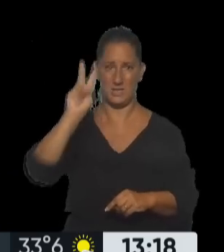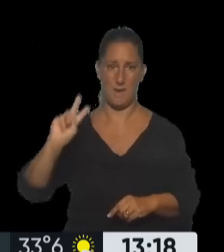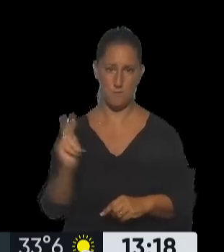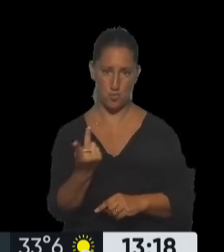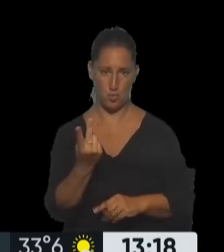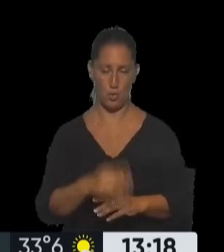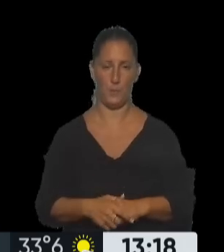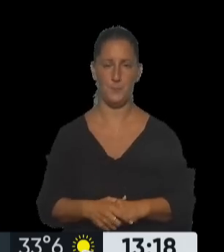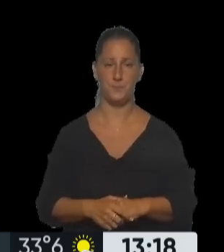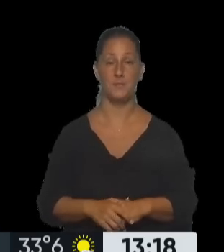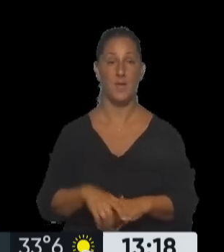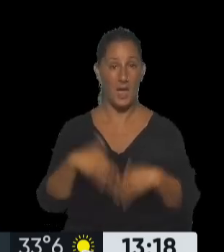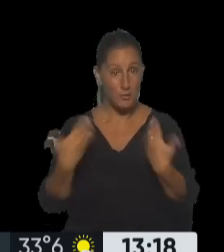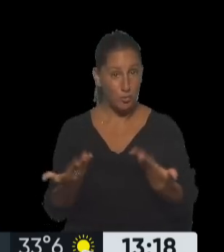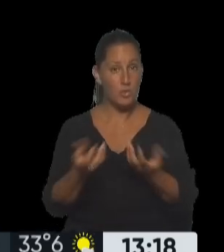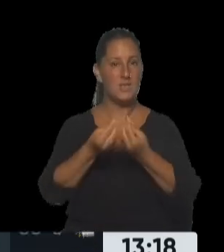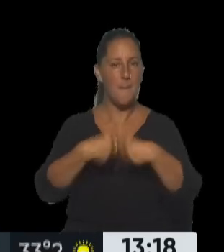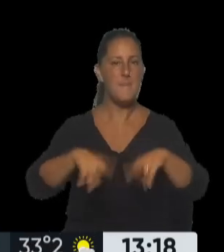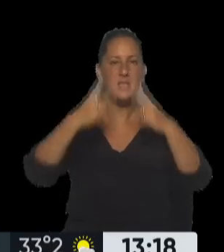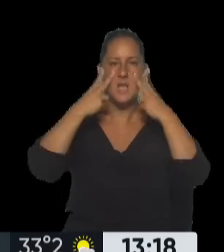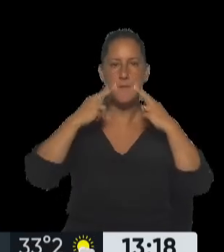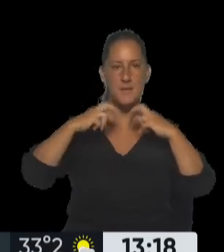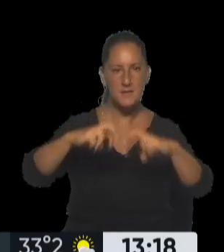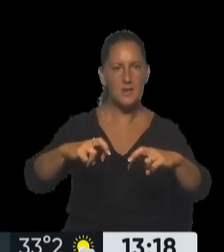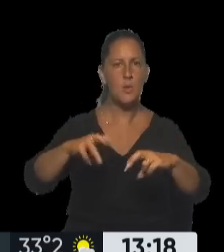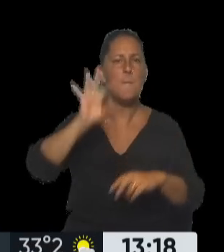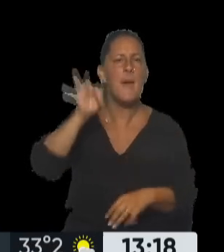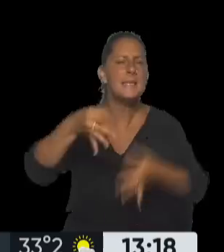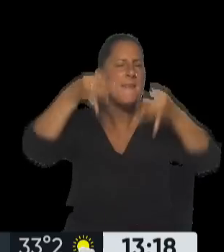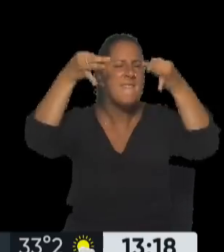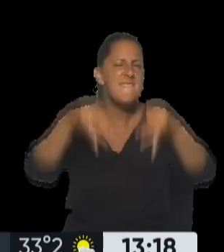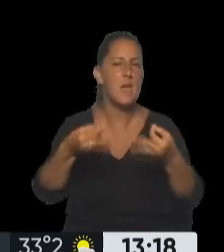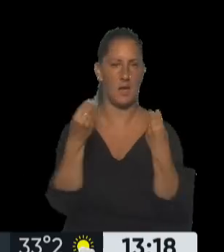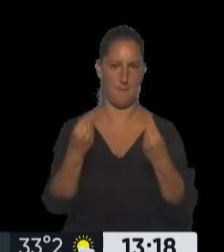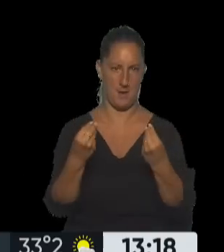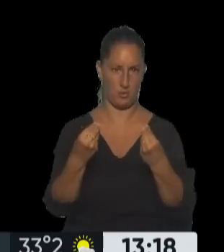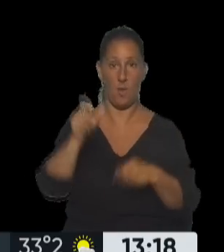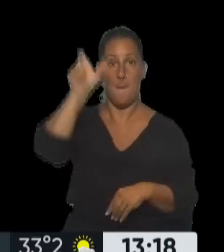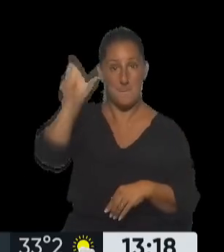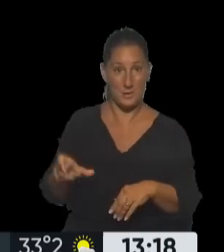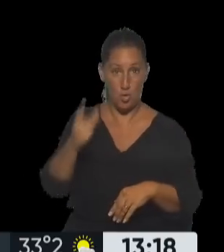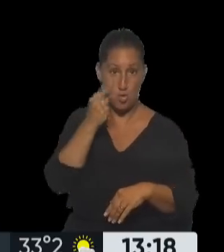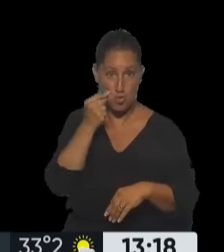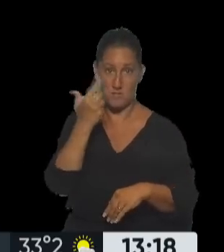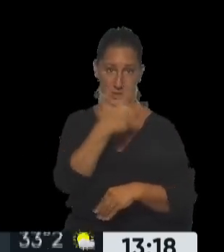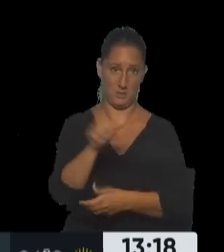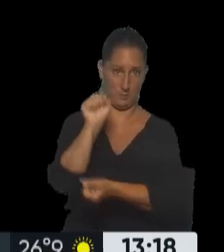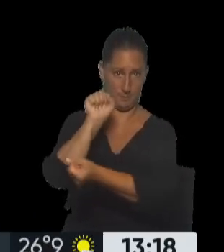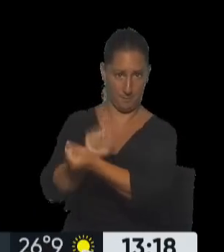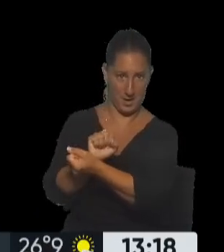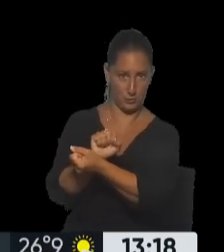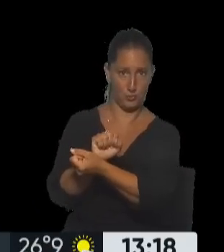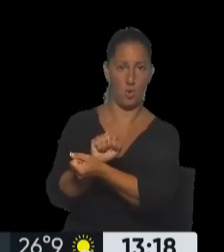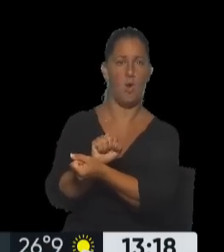comienza así una investigación para determinar exactamente qué es lo que pasó la persona está detenida aún no se sabe exactamente